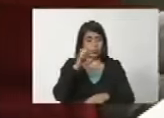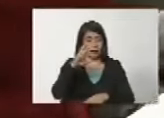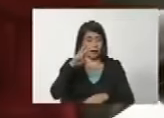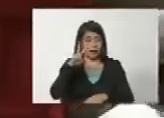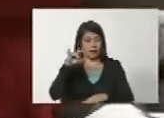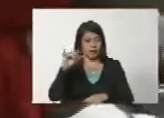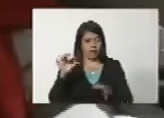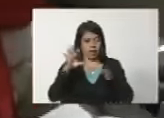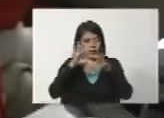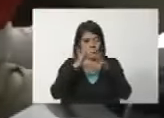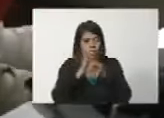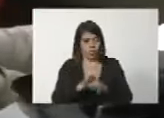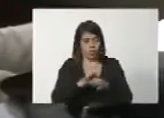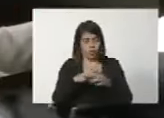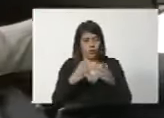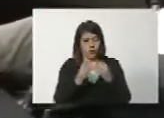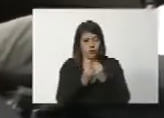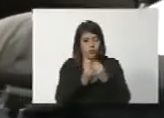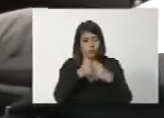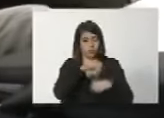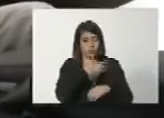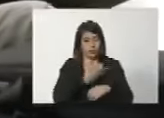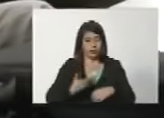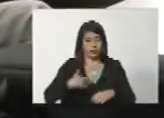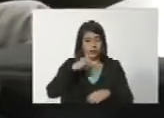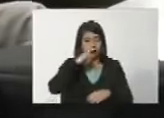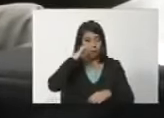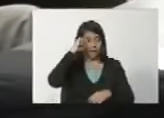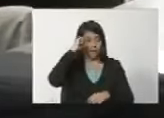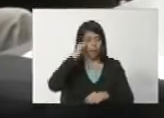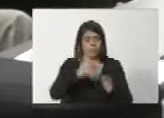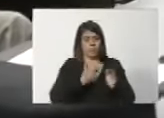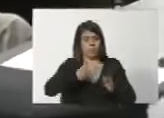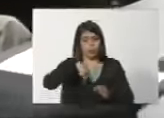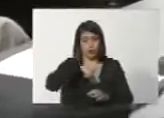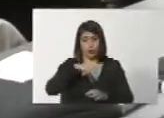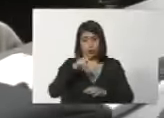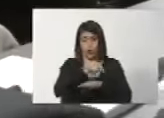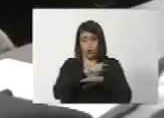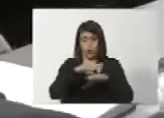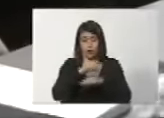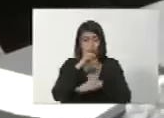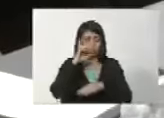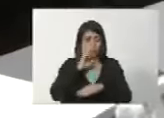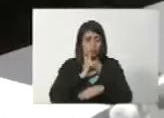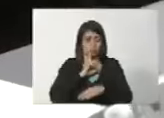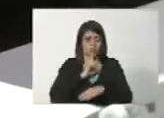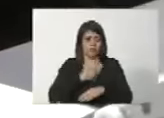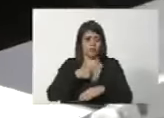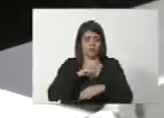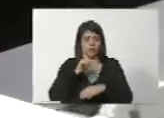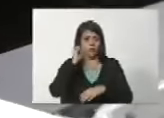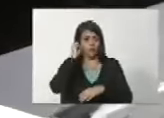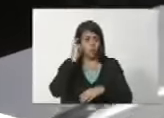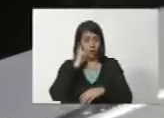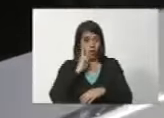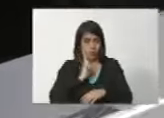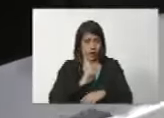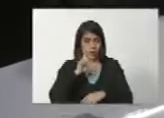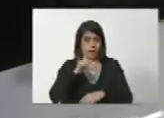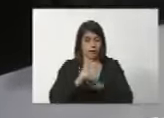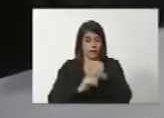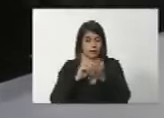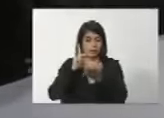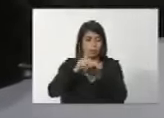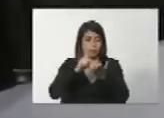aliado al gobierno constitucional del presidente Nicolás Maduro, nuestro gobierno bolivariano, para que nuestro Simón Bolívar también